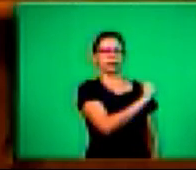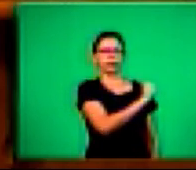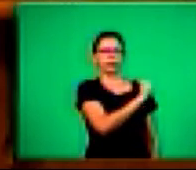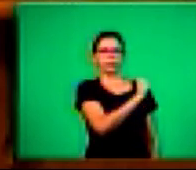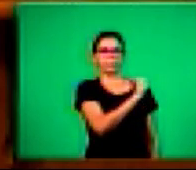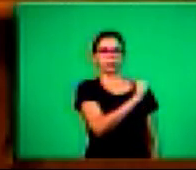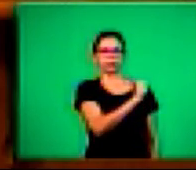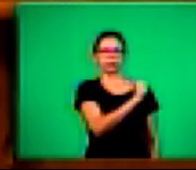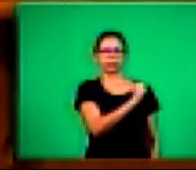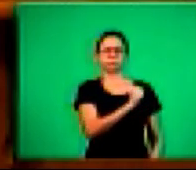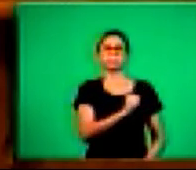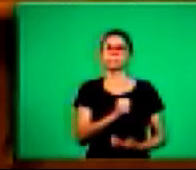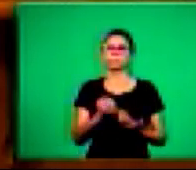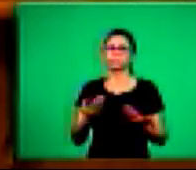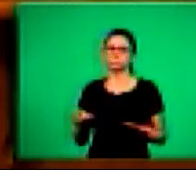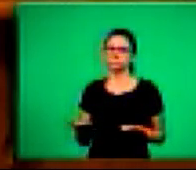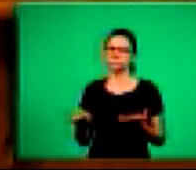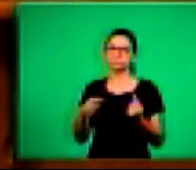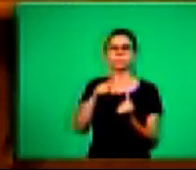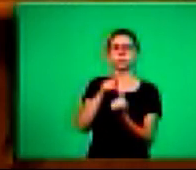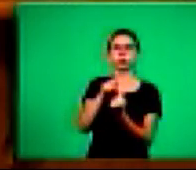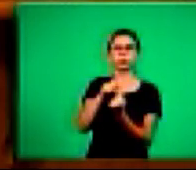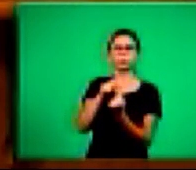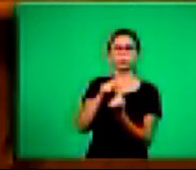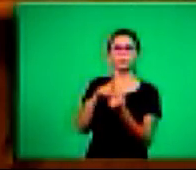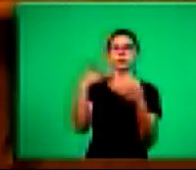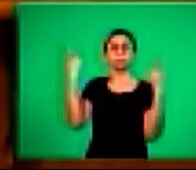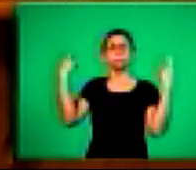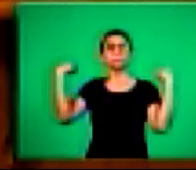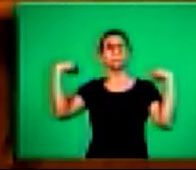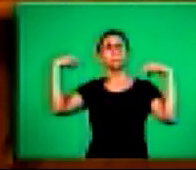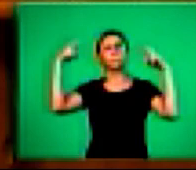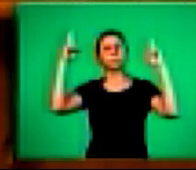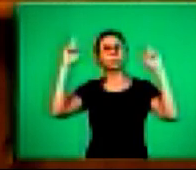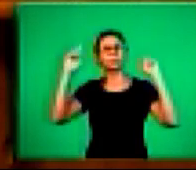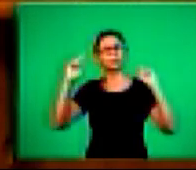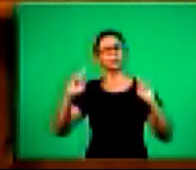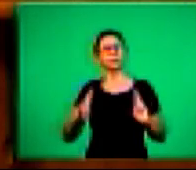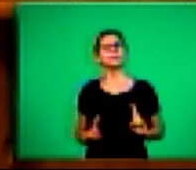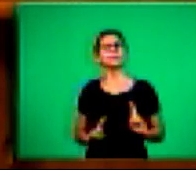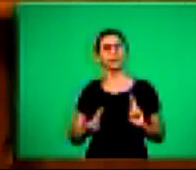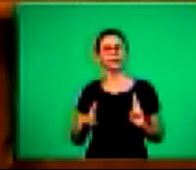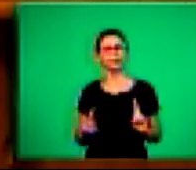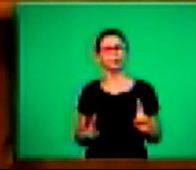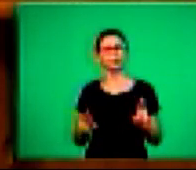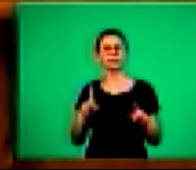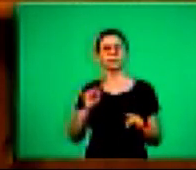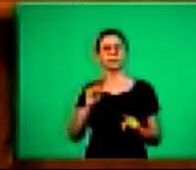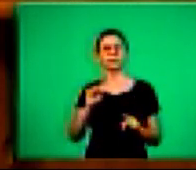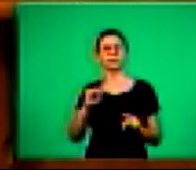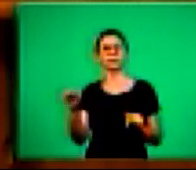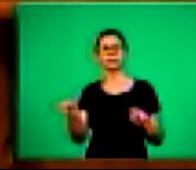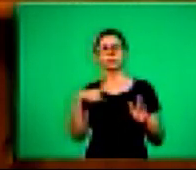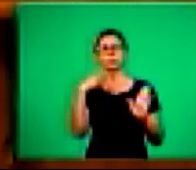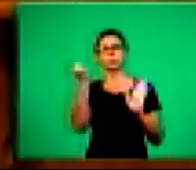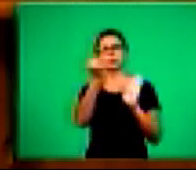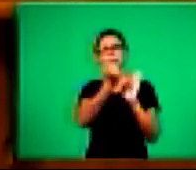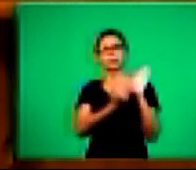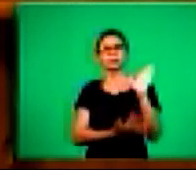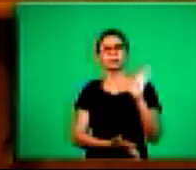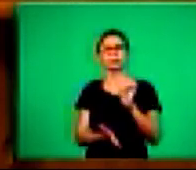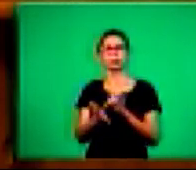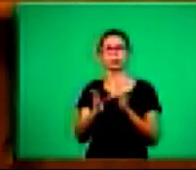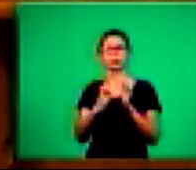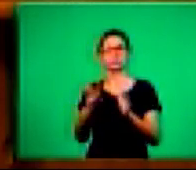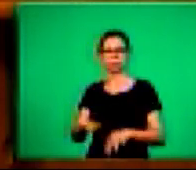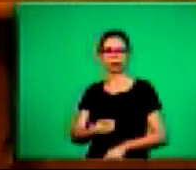derramada allá la sangre del cordero proféticamente en el antiguo testamento es la sangre que es la sangre de jesús que es el espíritu santo